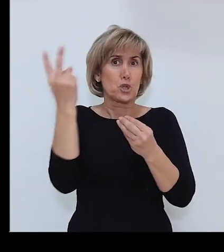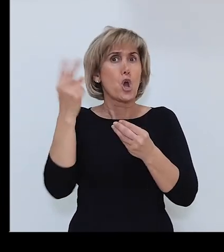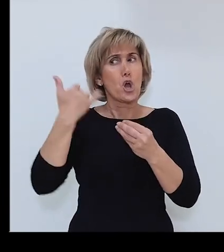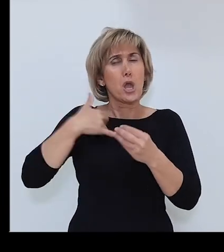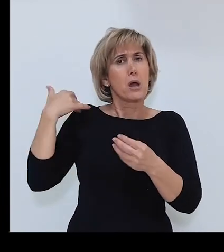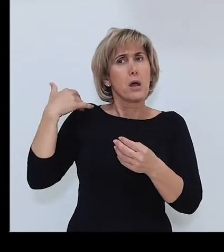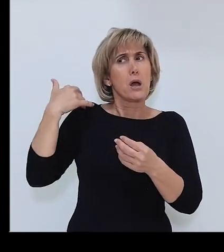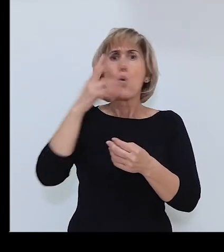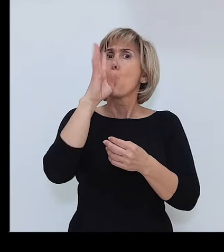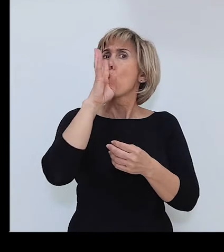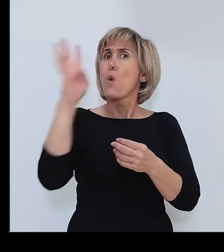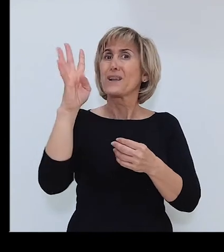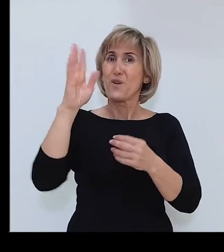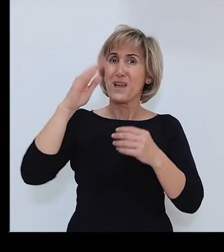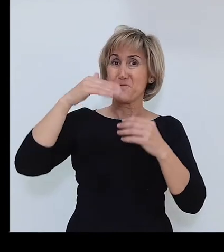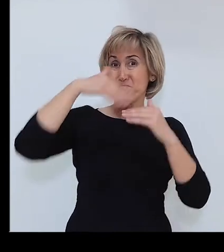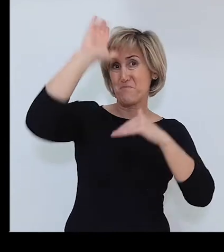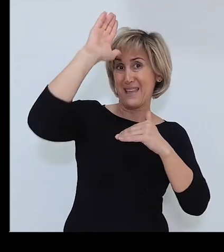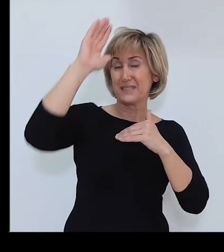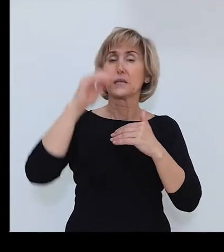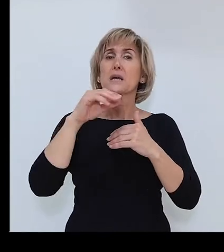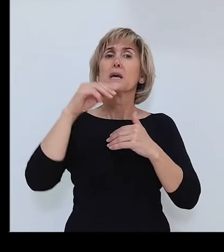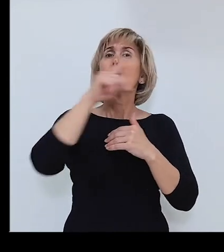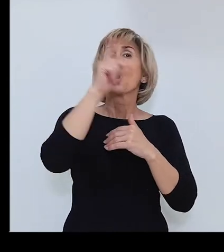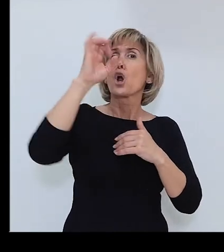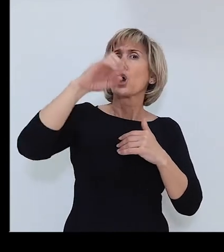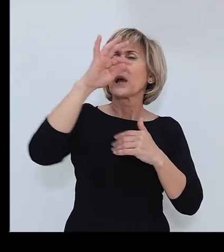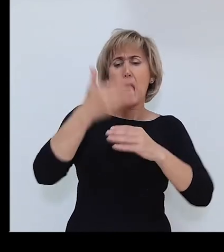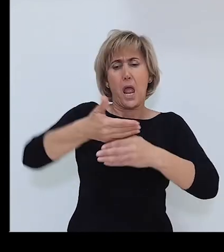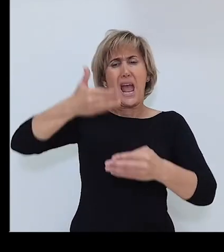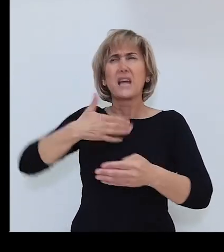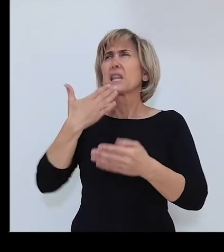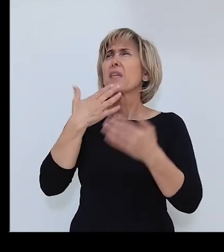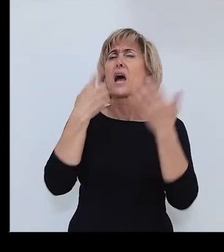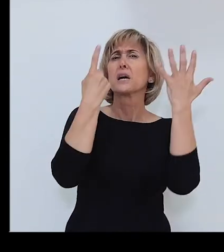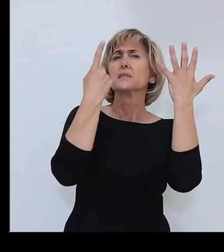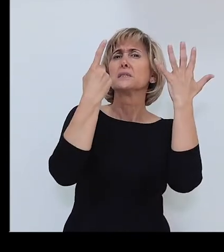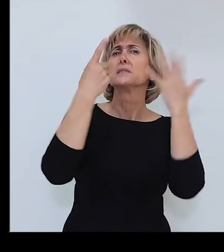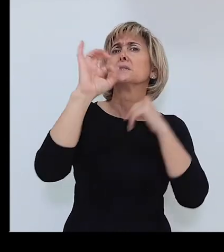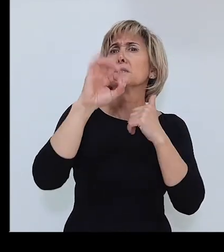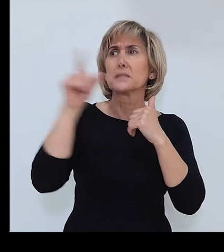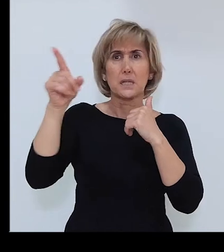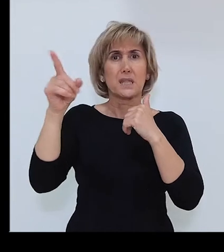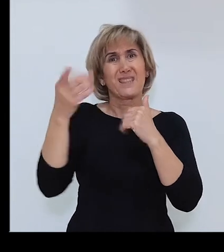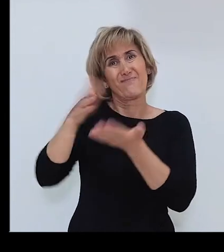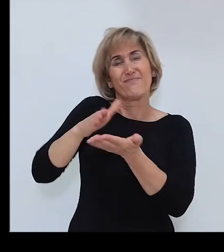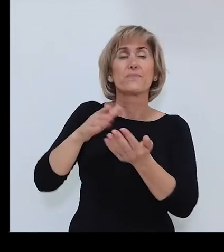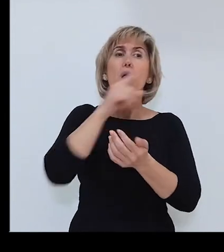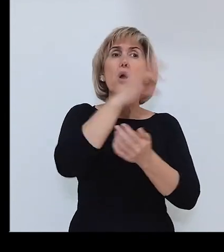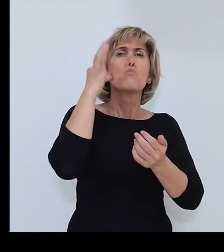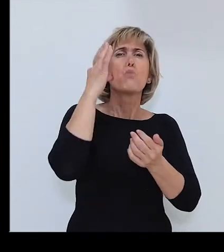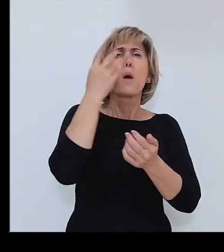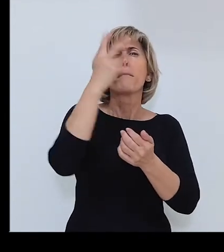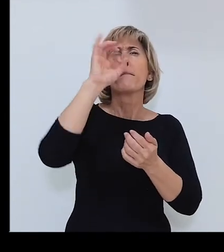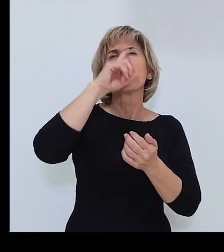4 años, Comte muere mucho, mucho, mucho antes, antes de los 60, Martineau la sobrevive casi